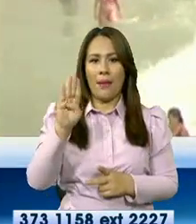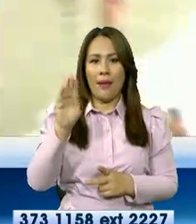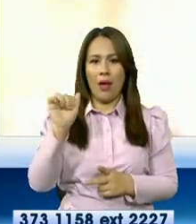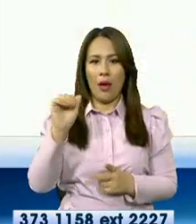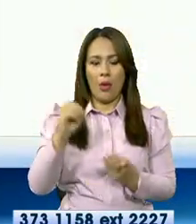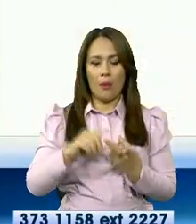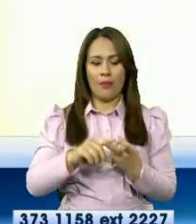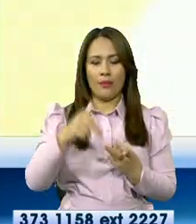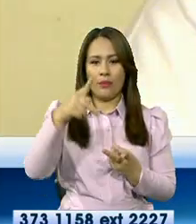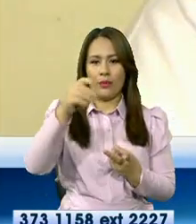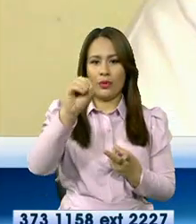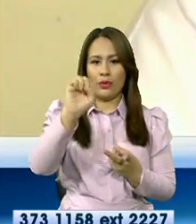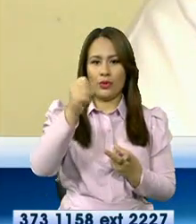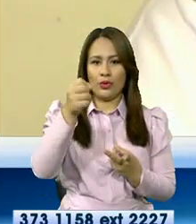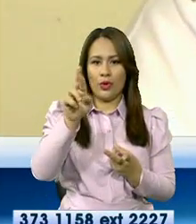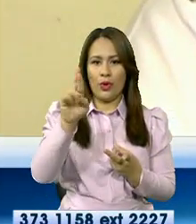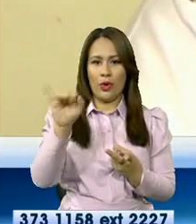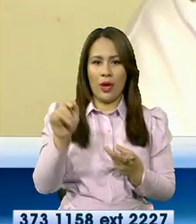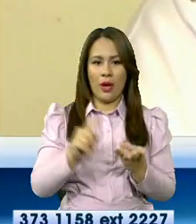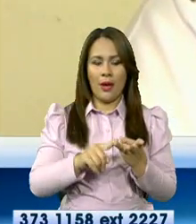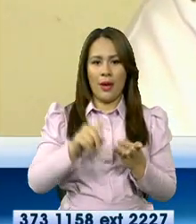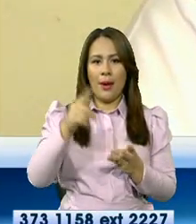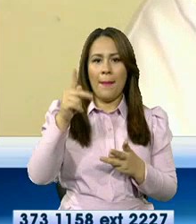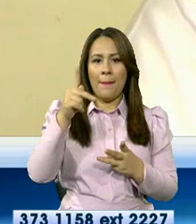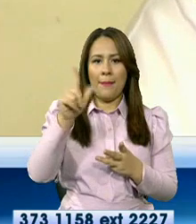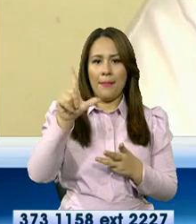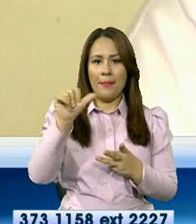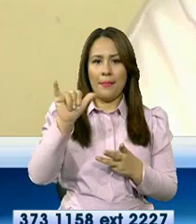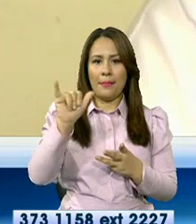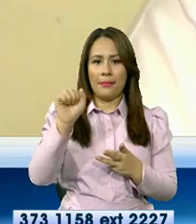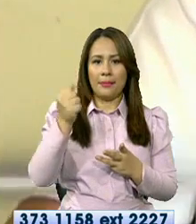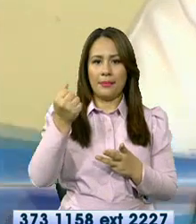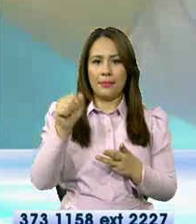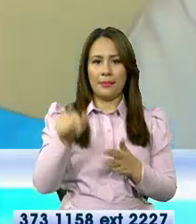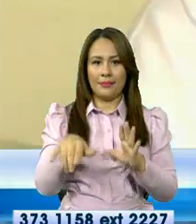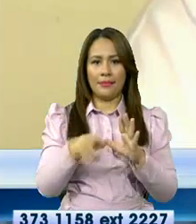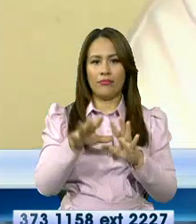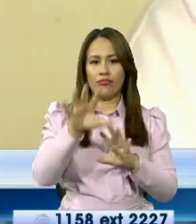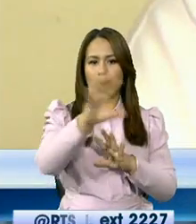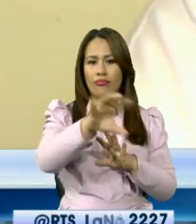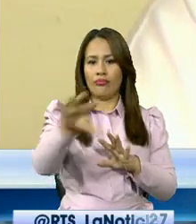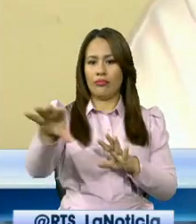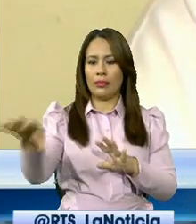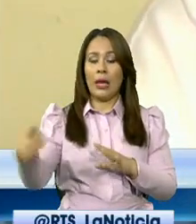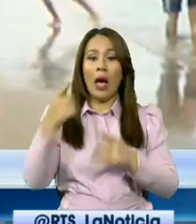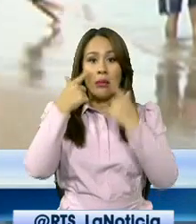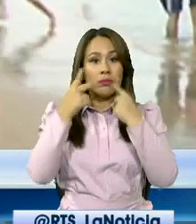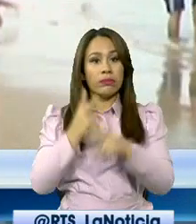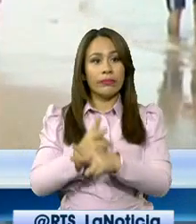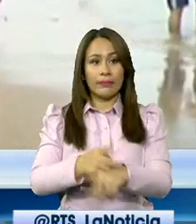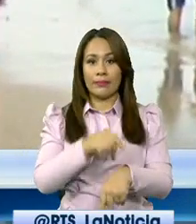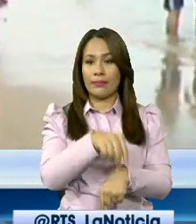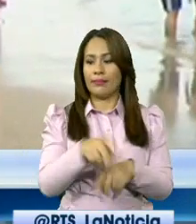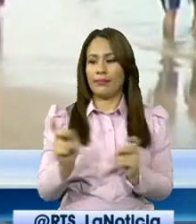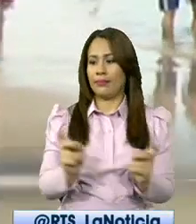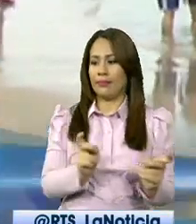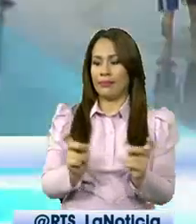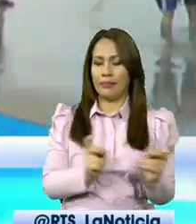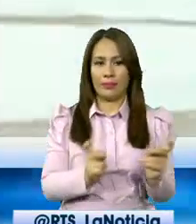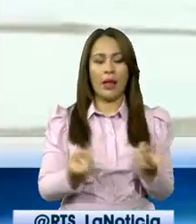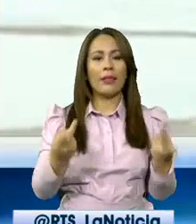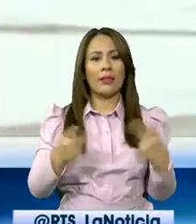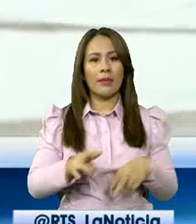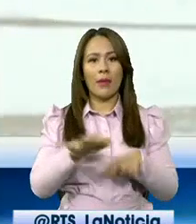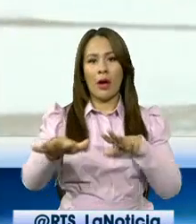estar distribuidos personal en cada uno de estos retenes navales para realizar el control de las actividades que se realizan en la playa. Además de eso, se han hecho las coordinaciones